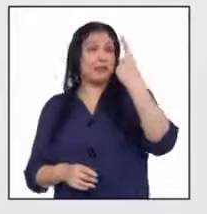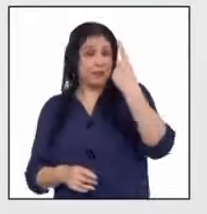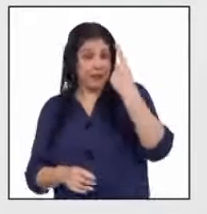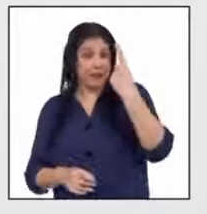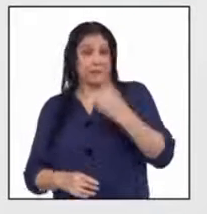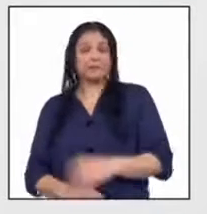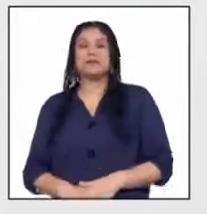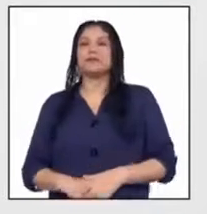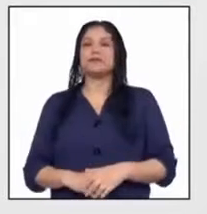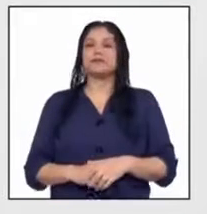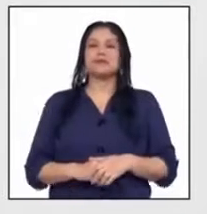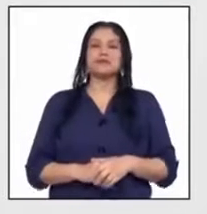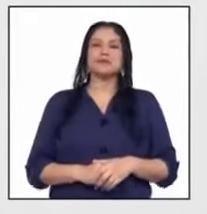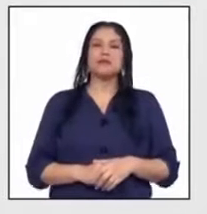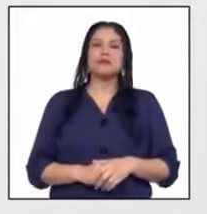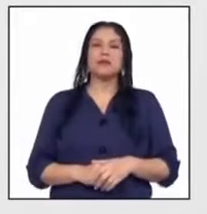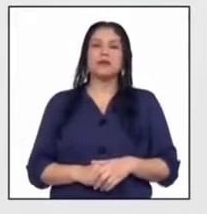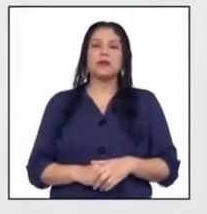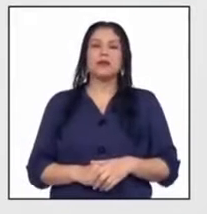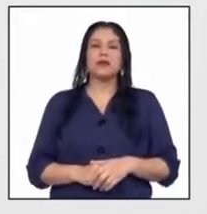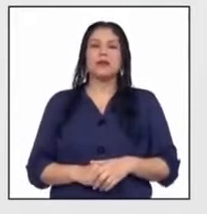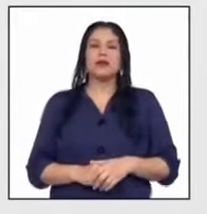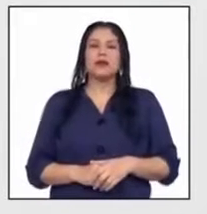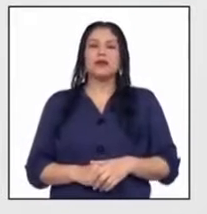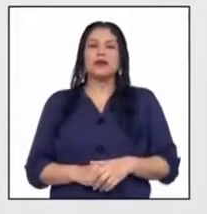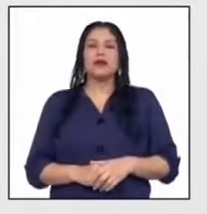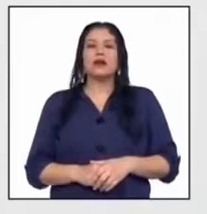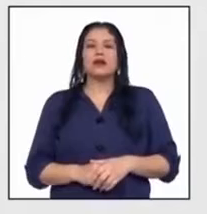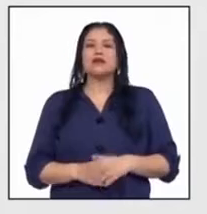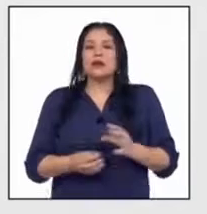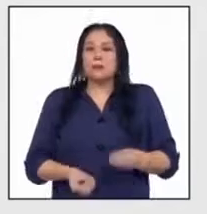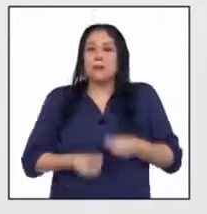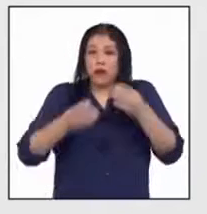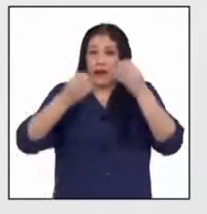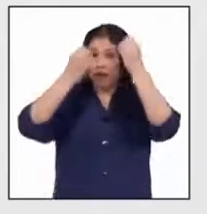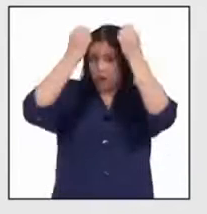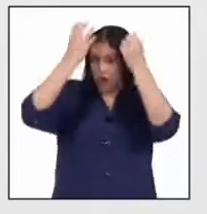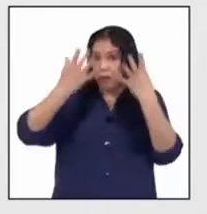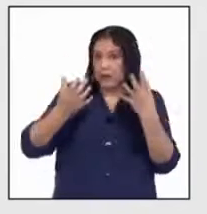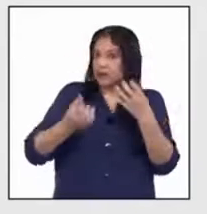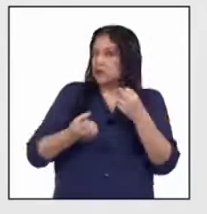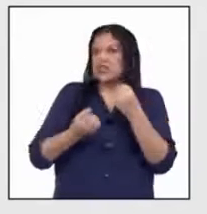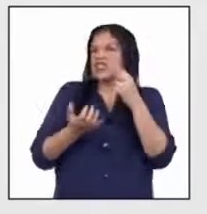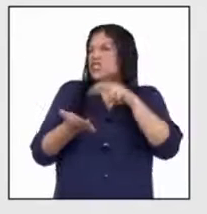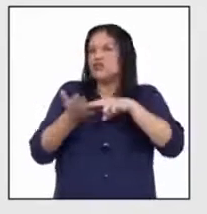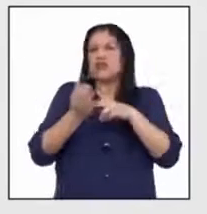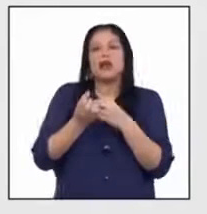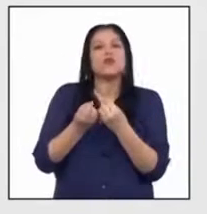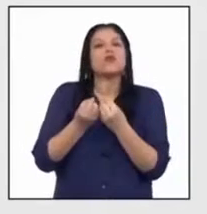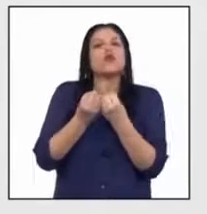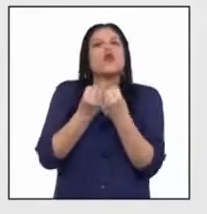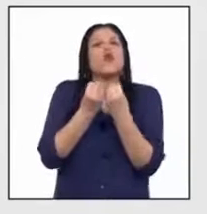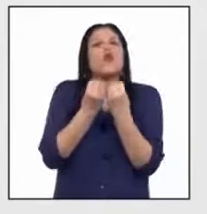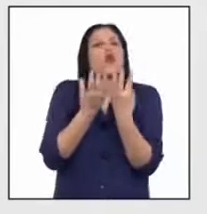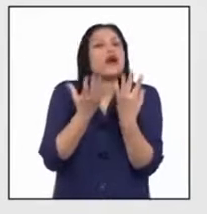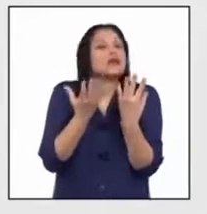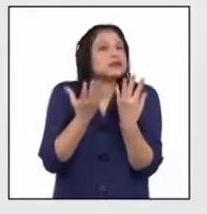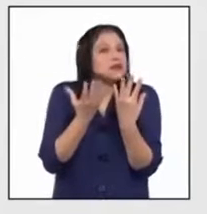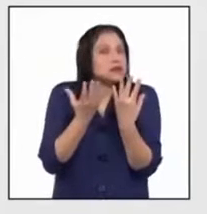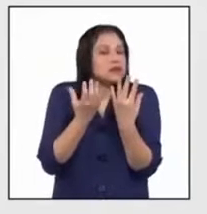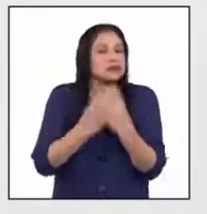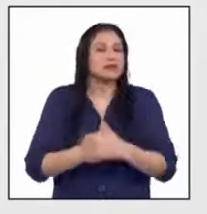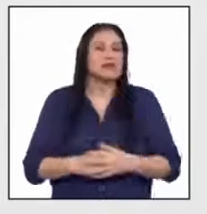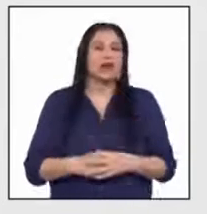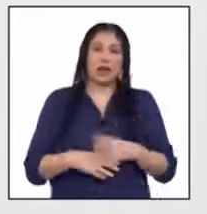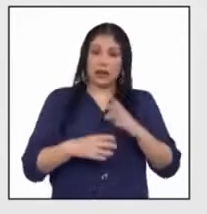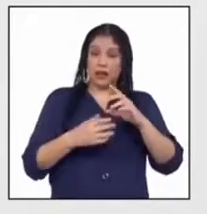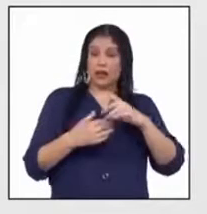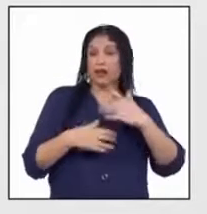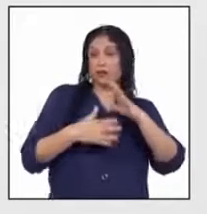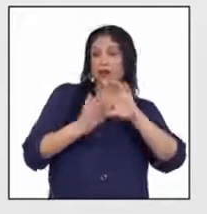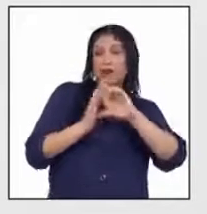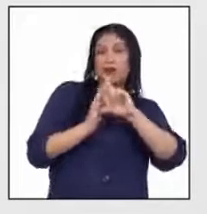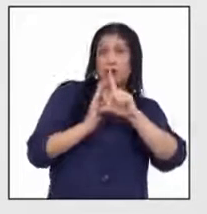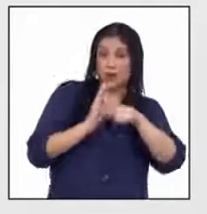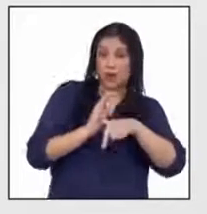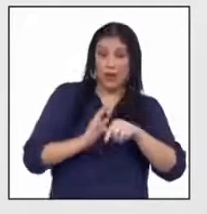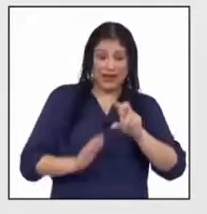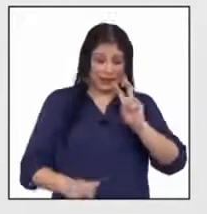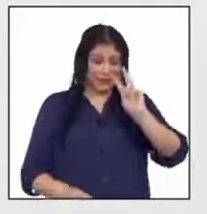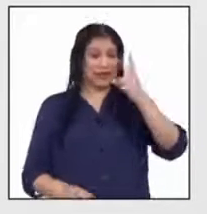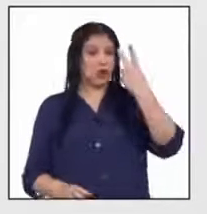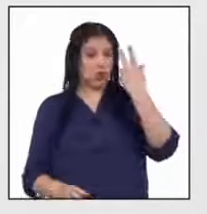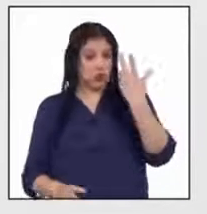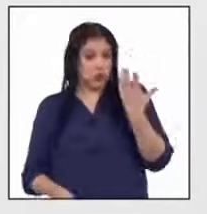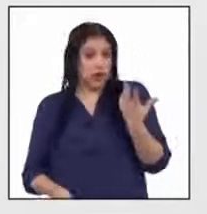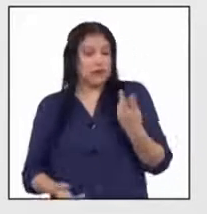colocan los datos, es decir, los valores que pueden tomar la variable. Mientras tanto, en la